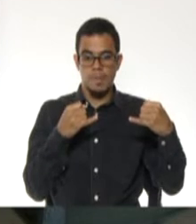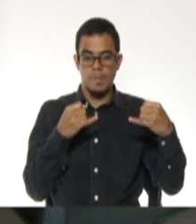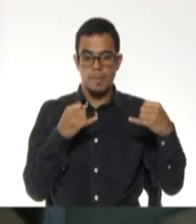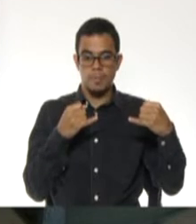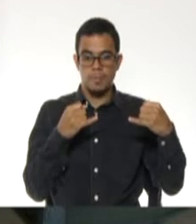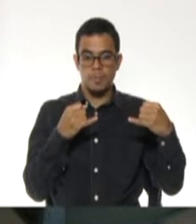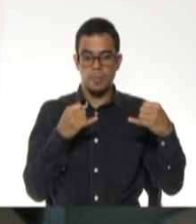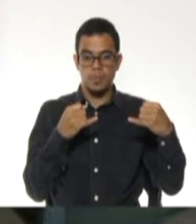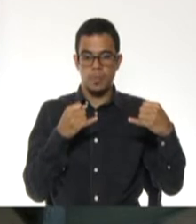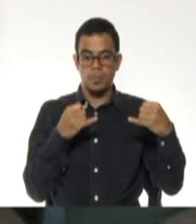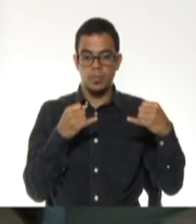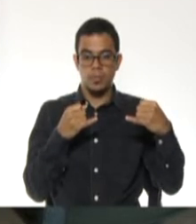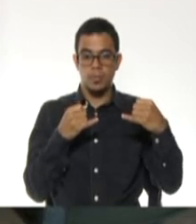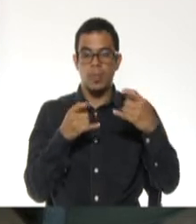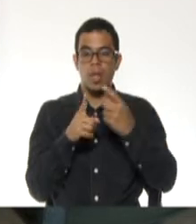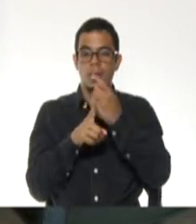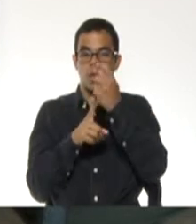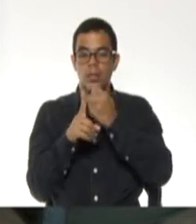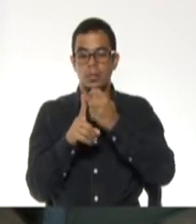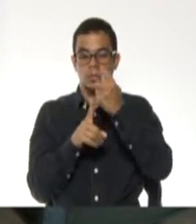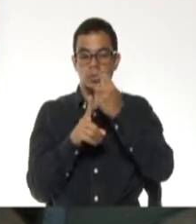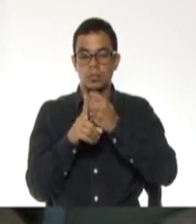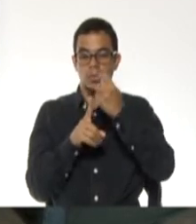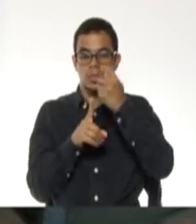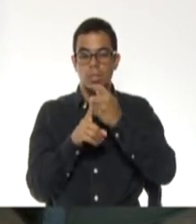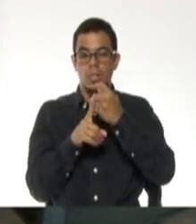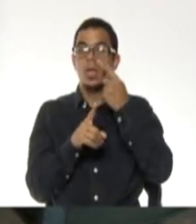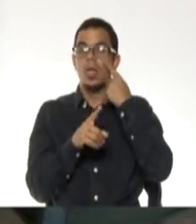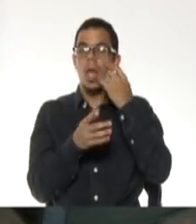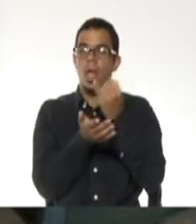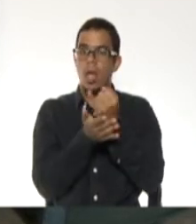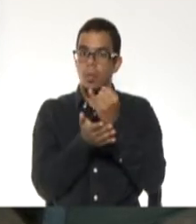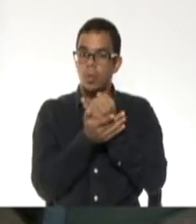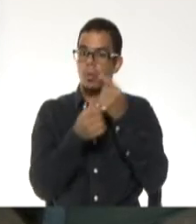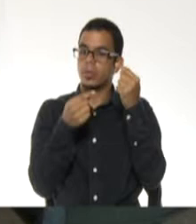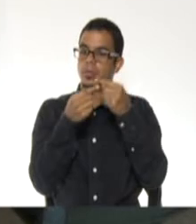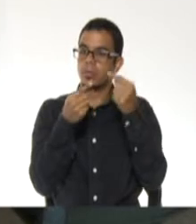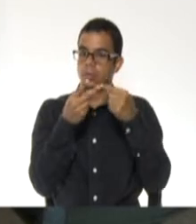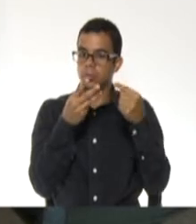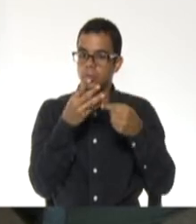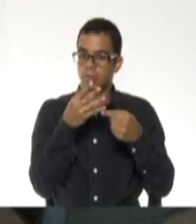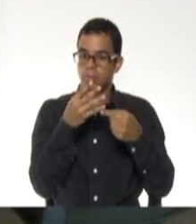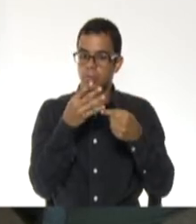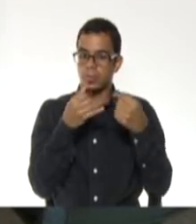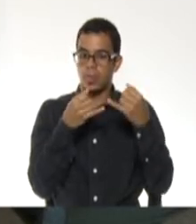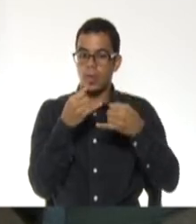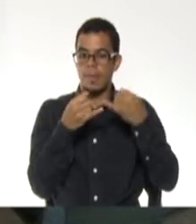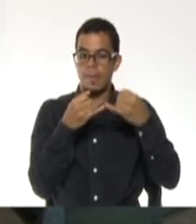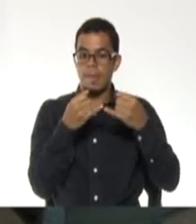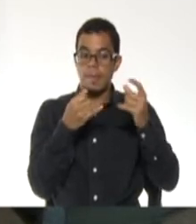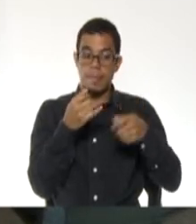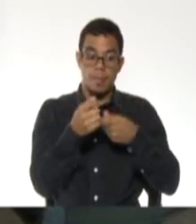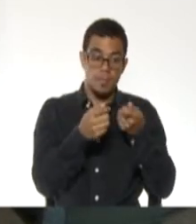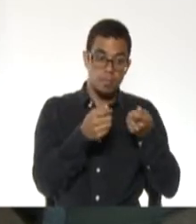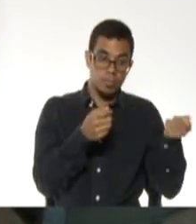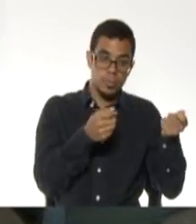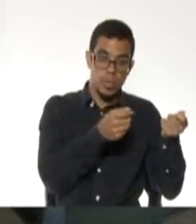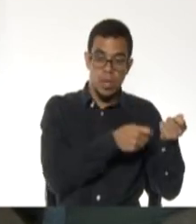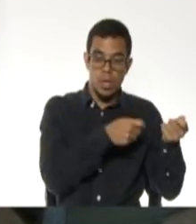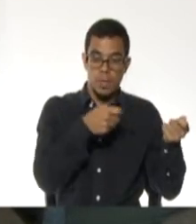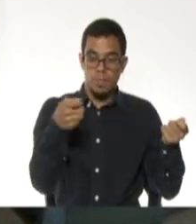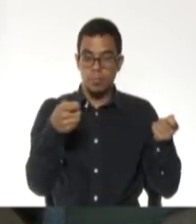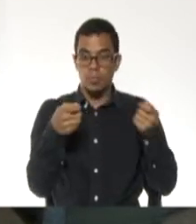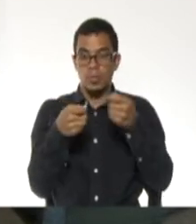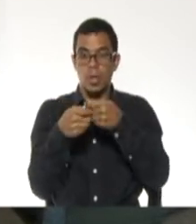entrar al termostato. Ahí estoy probando, sigo probando el cable, pero también sigo probando el cable que va desde la entrada de la plancha hasta